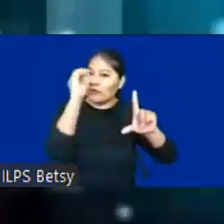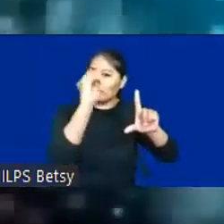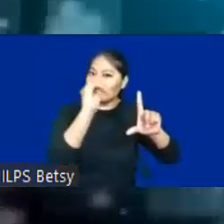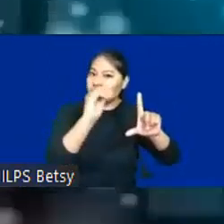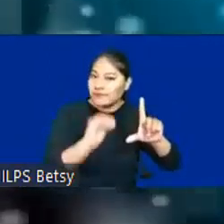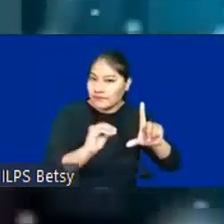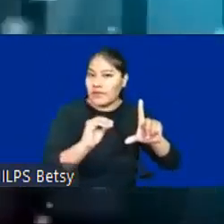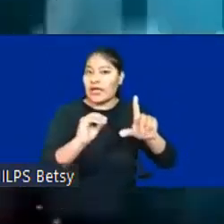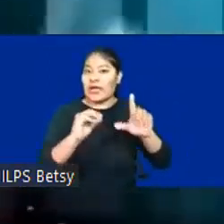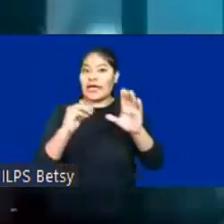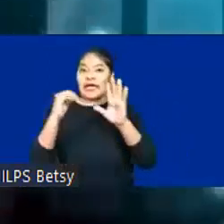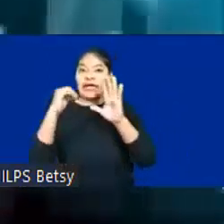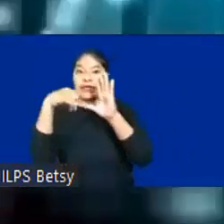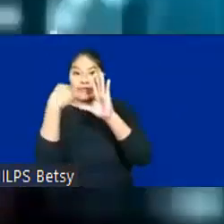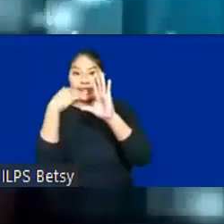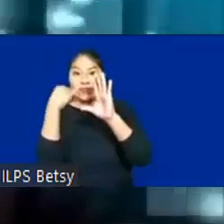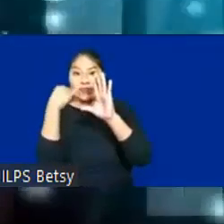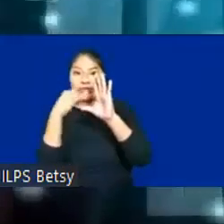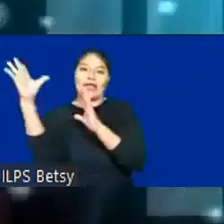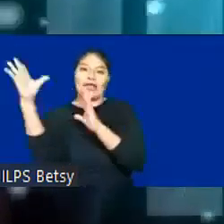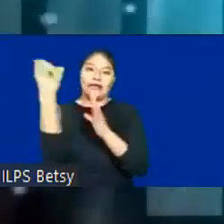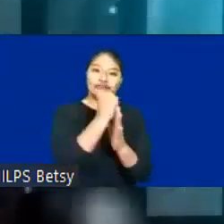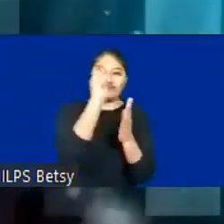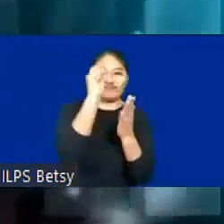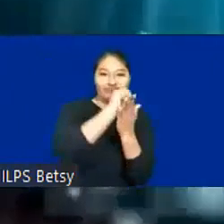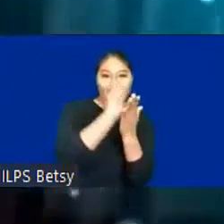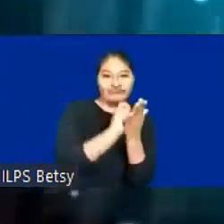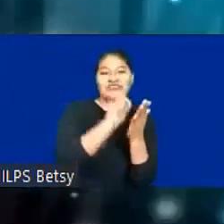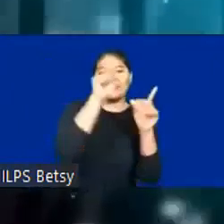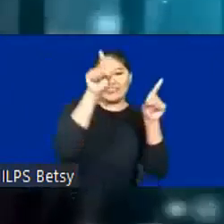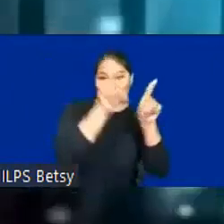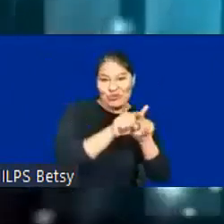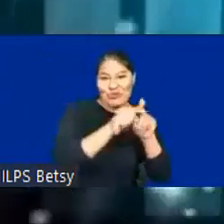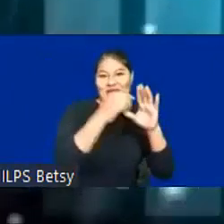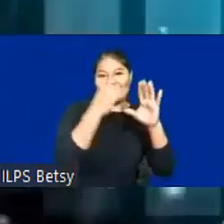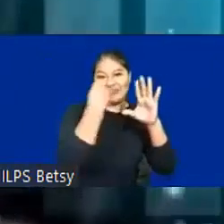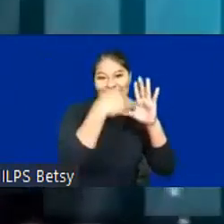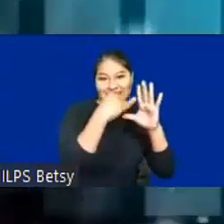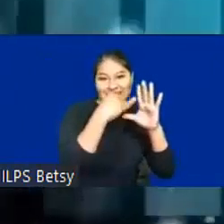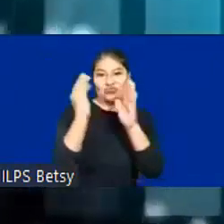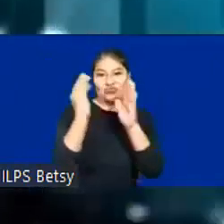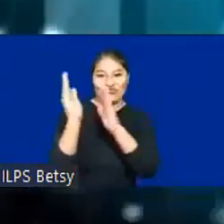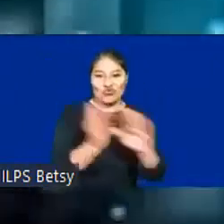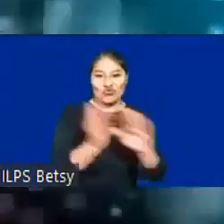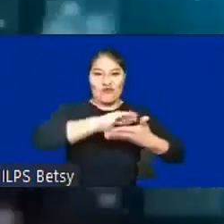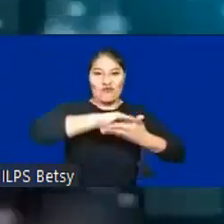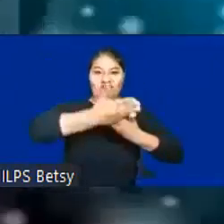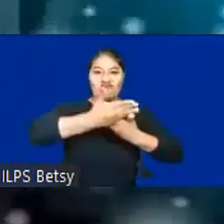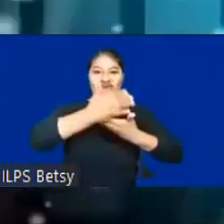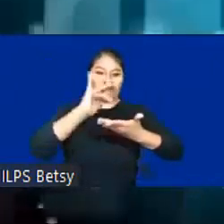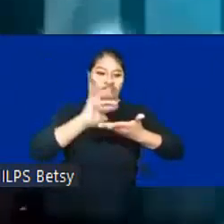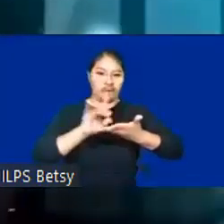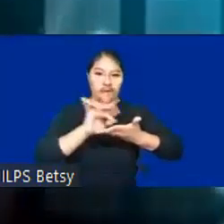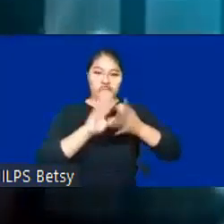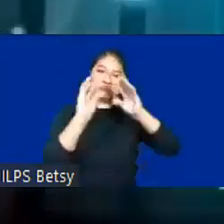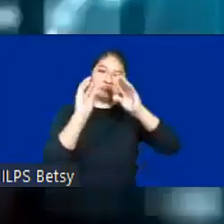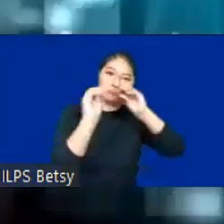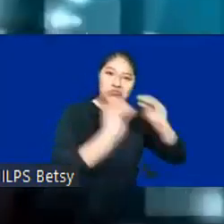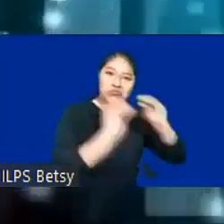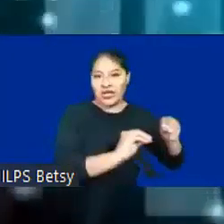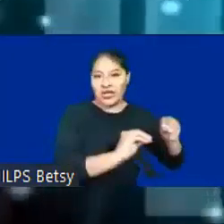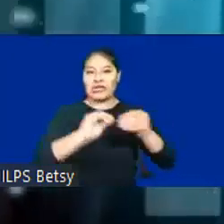igual como le mencionaba, los servidores ya han sido renovados, el software base también ha sido actualizado a una plataforma totalmente